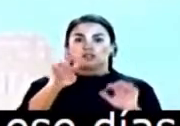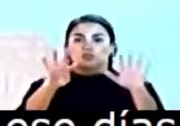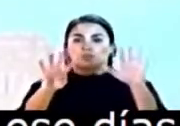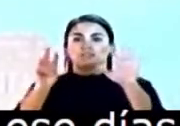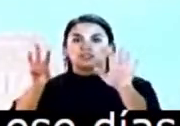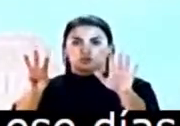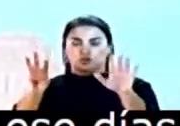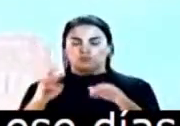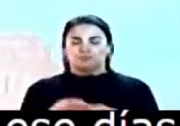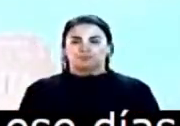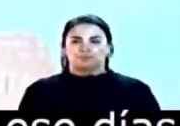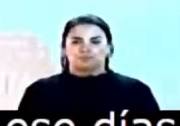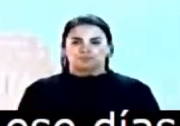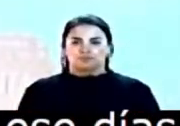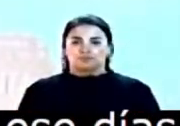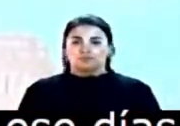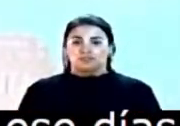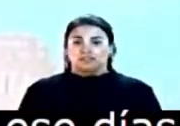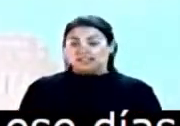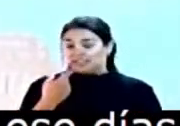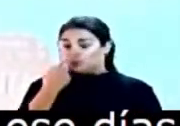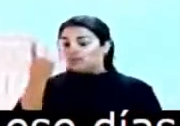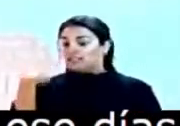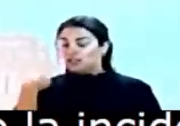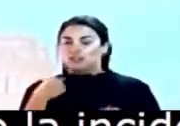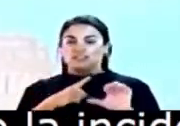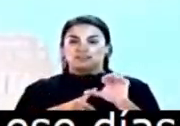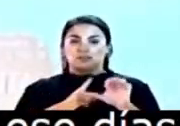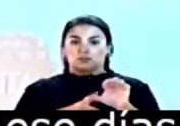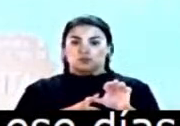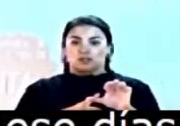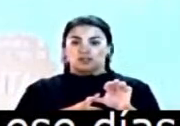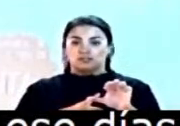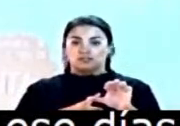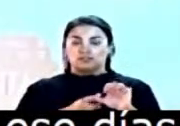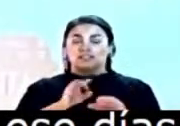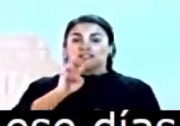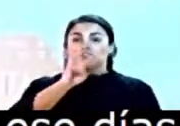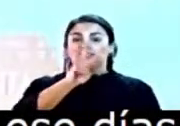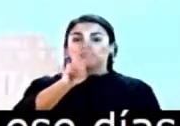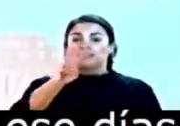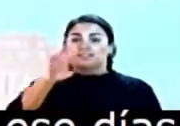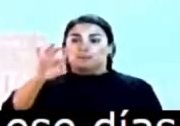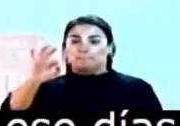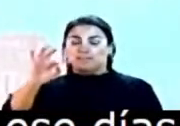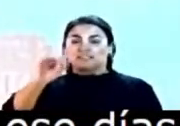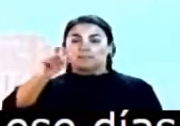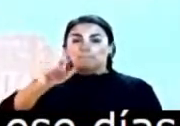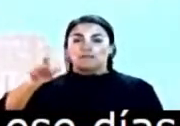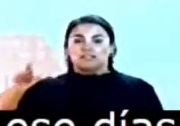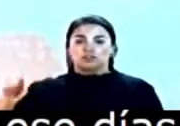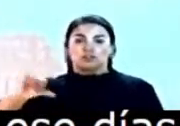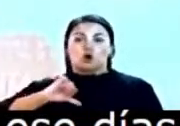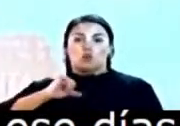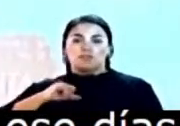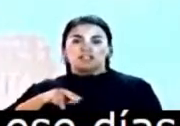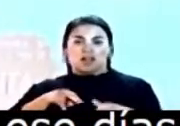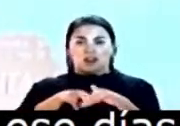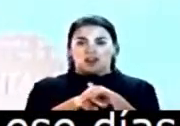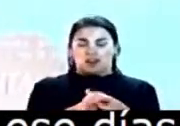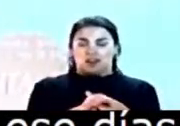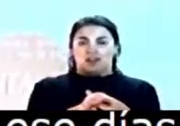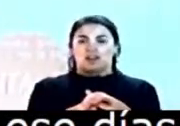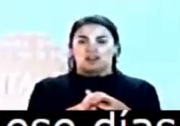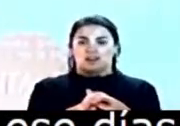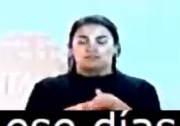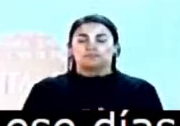3.298. Hace un año en Extremadura había 320 personas ingresadas